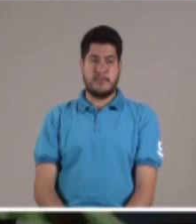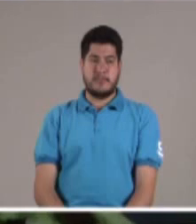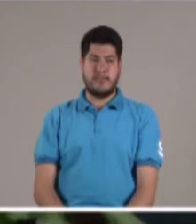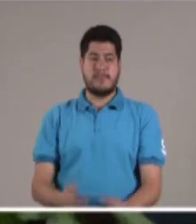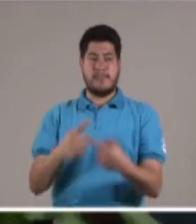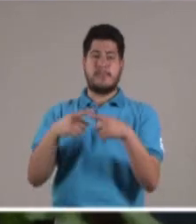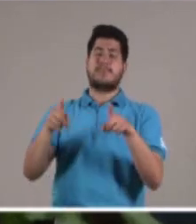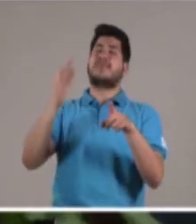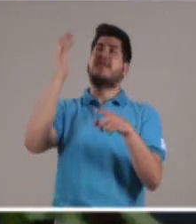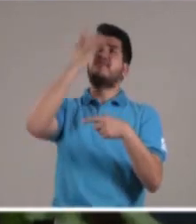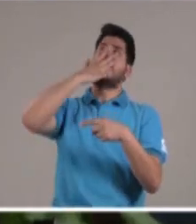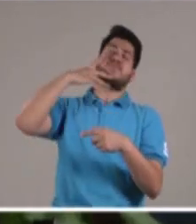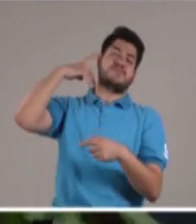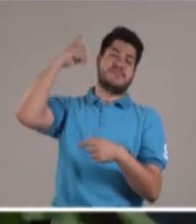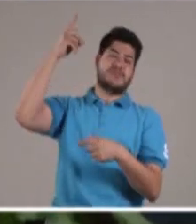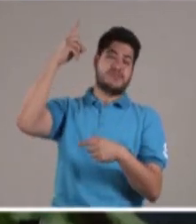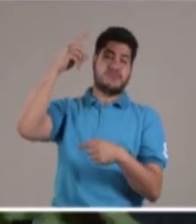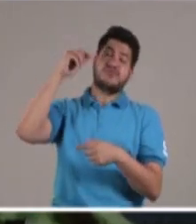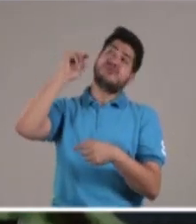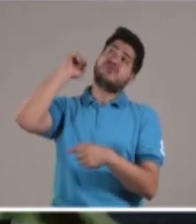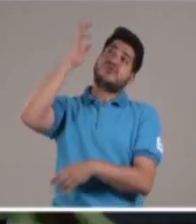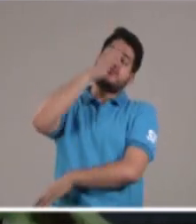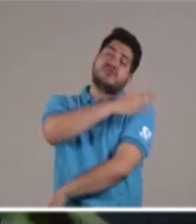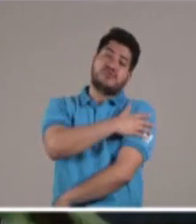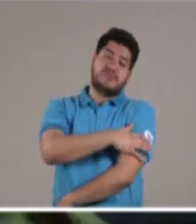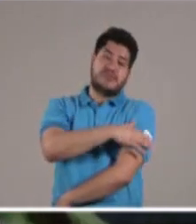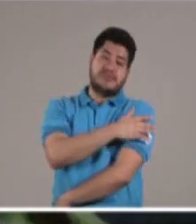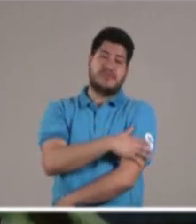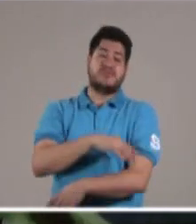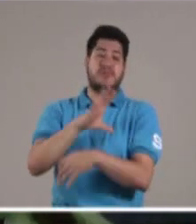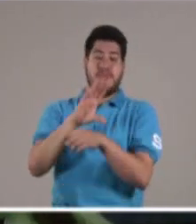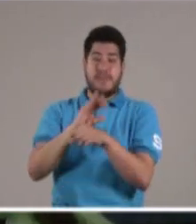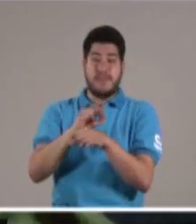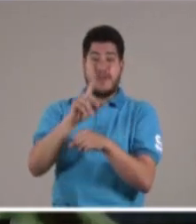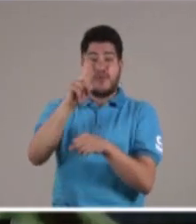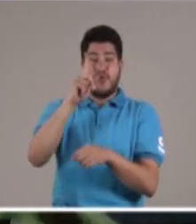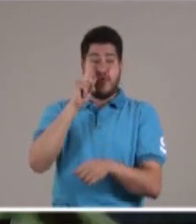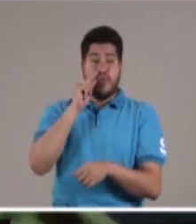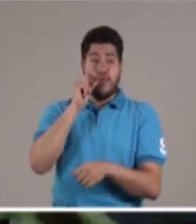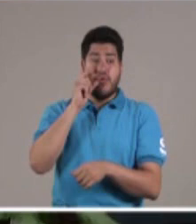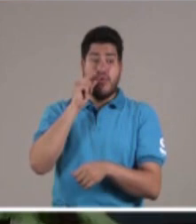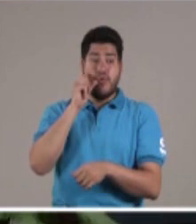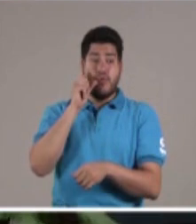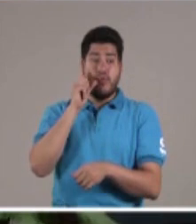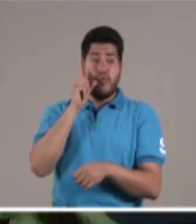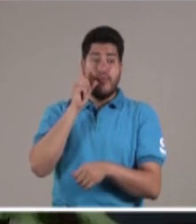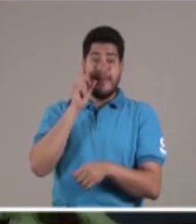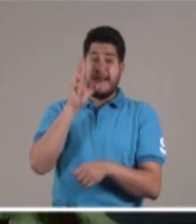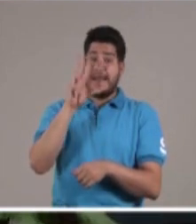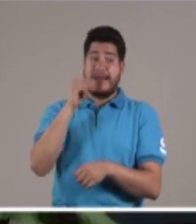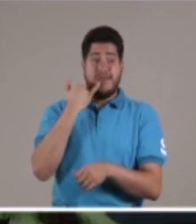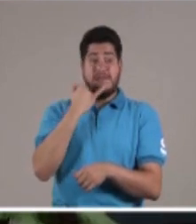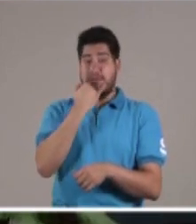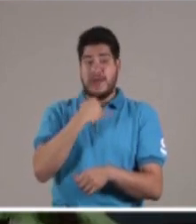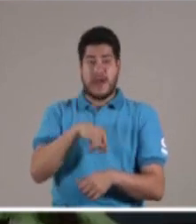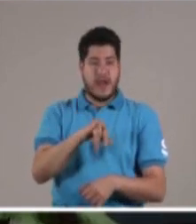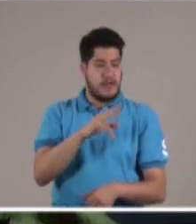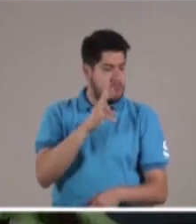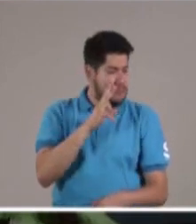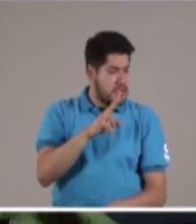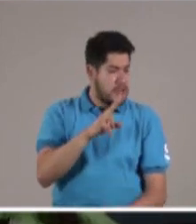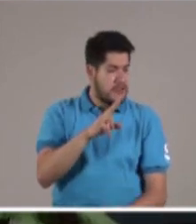pero Dios en su misericordia permitió que un hombre que ni siquiera era israelita se diera